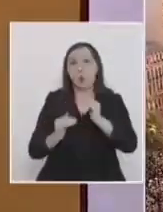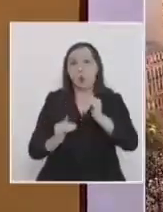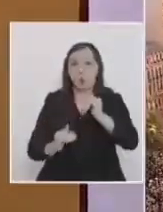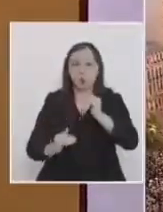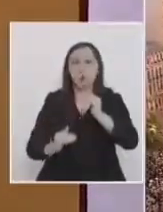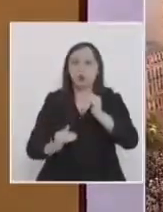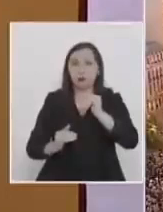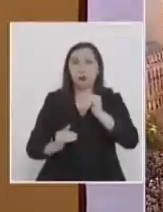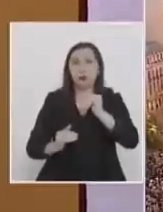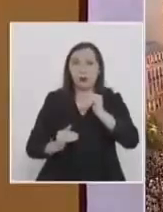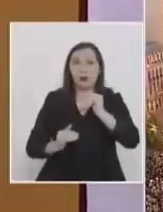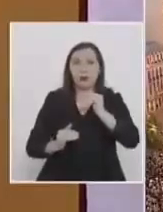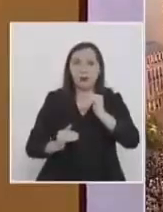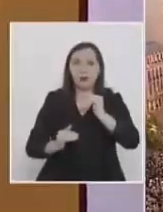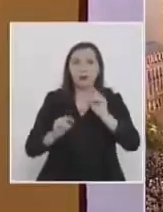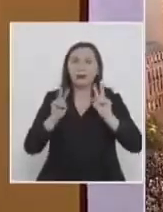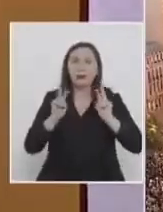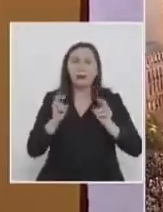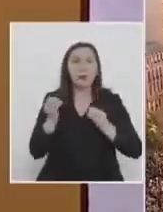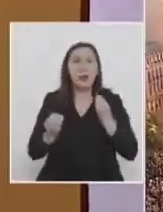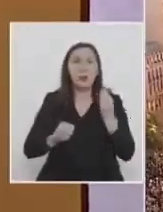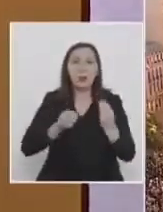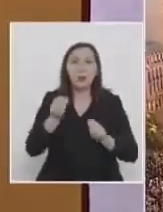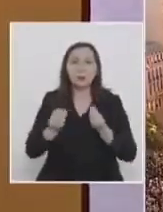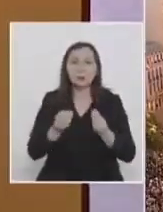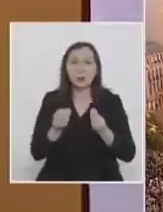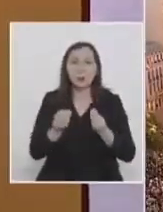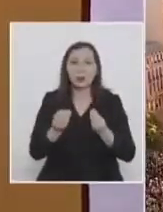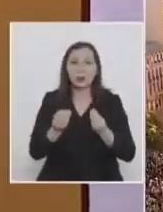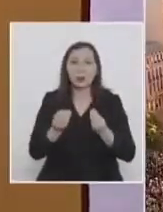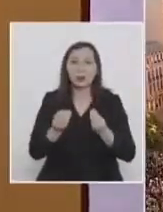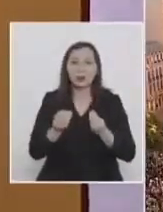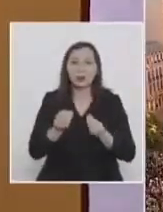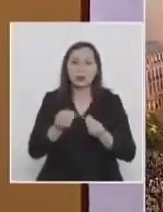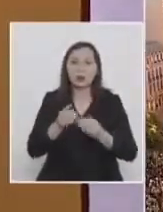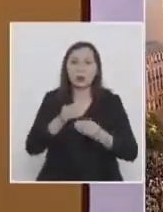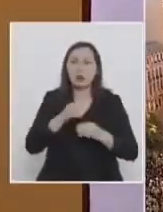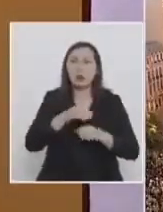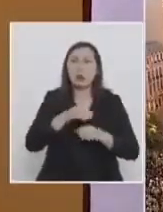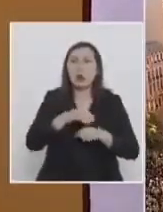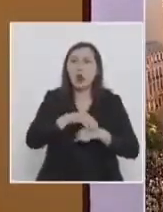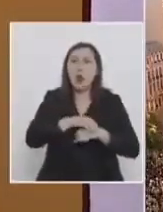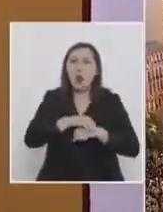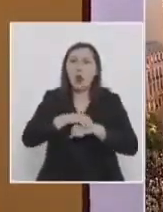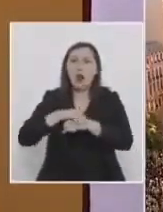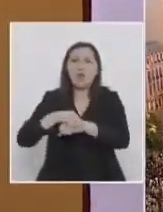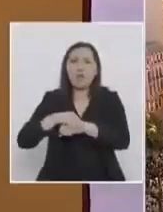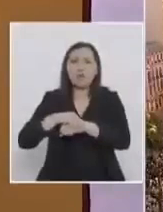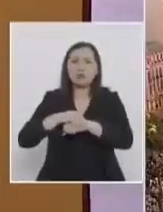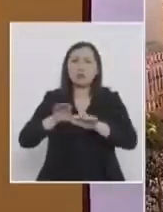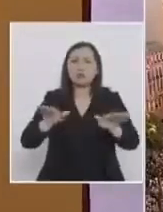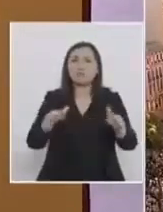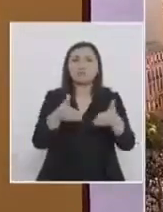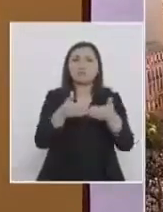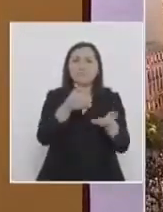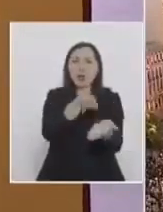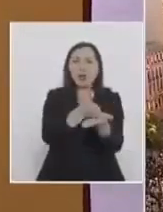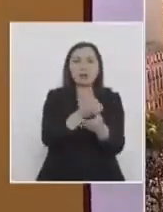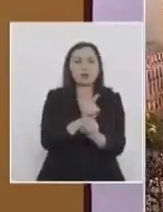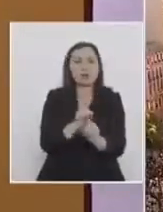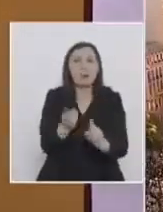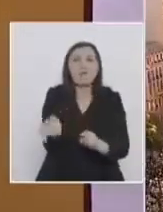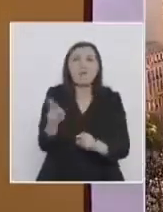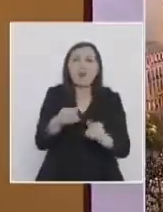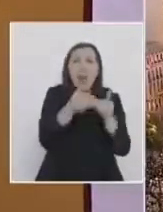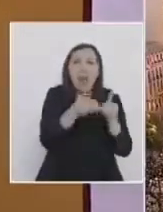gigante producto de la obligación de cerrar las escuelas. Tenemos que volver a